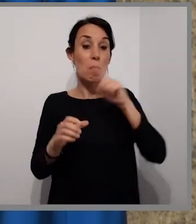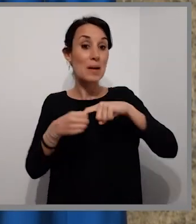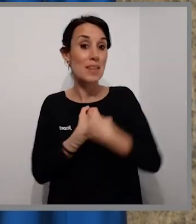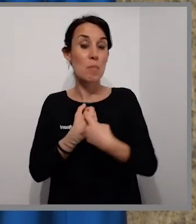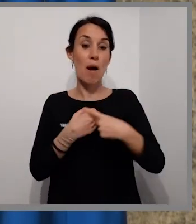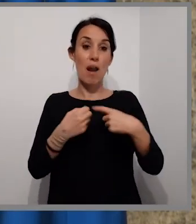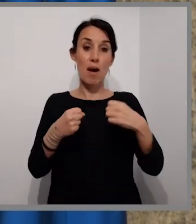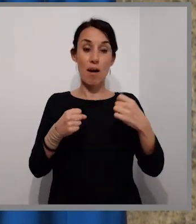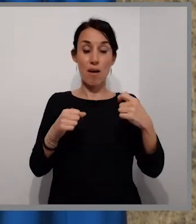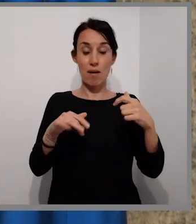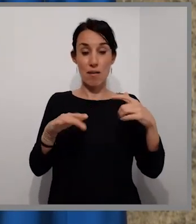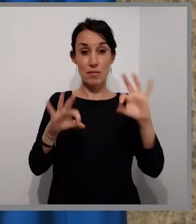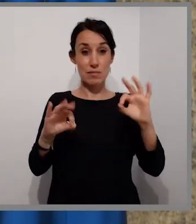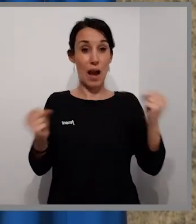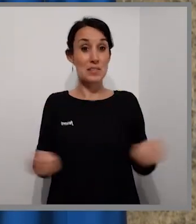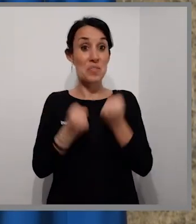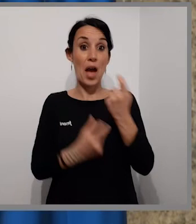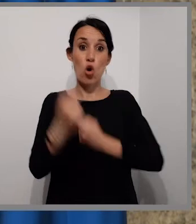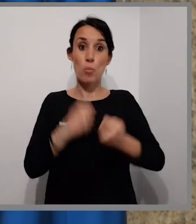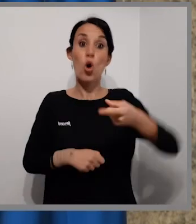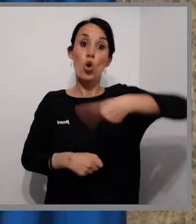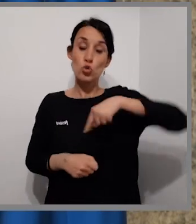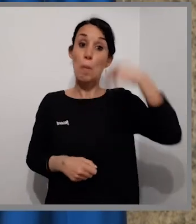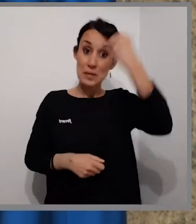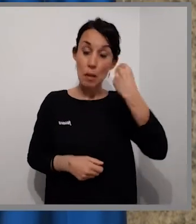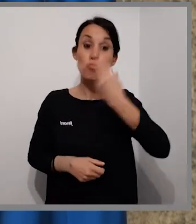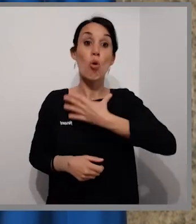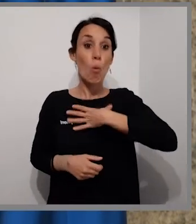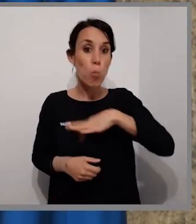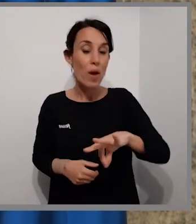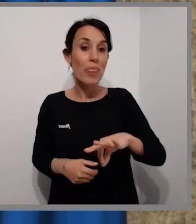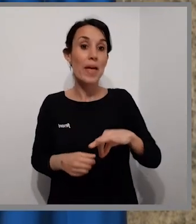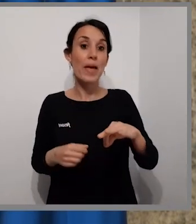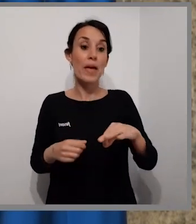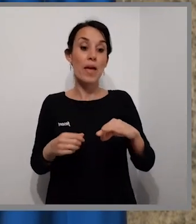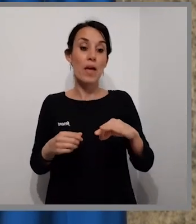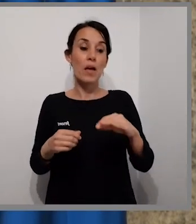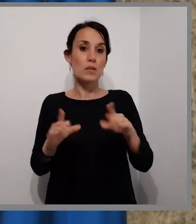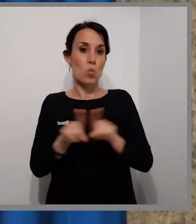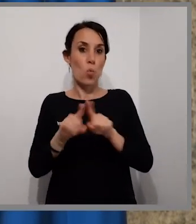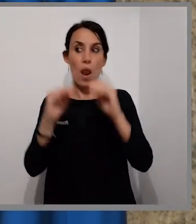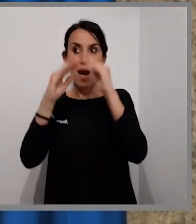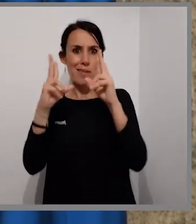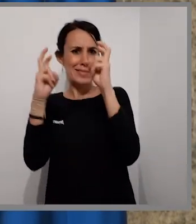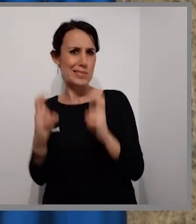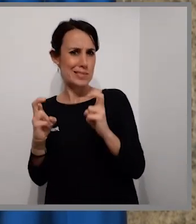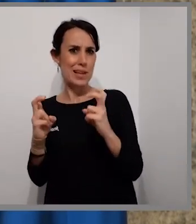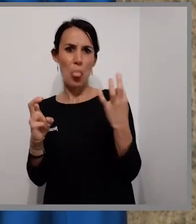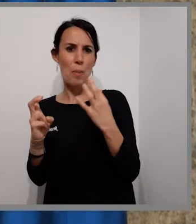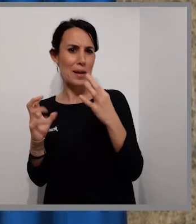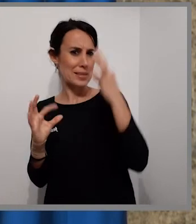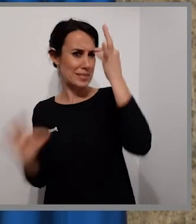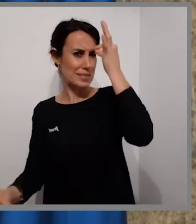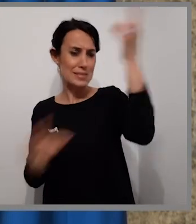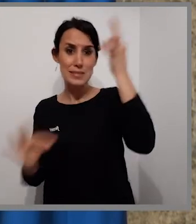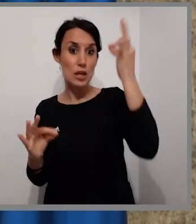aquellos que participen en la actividad económica. Nosotros pensamos que es compatible, por una parte, el confinamiento, que tiene que ser